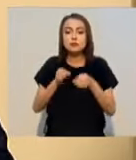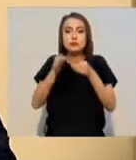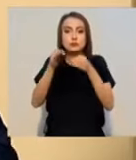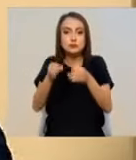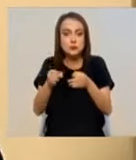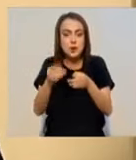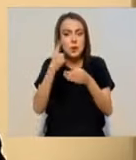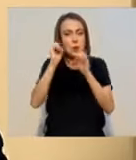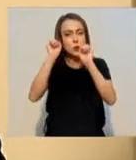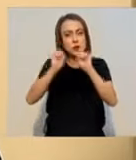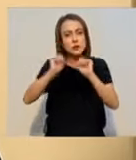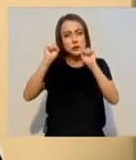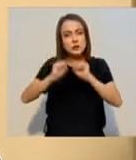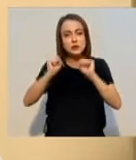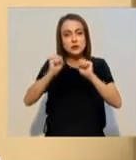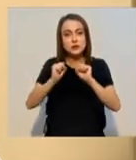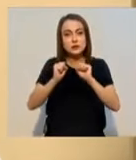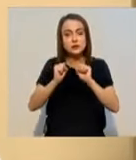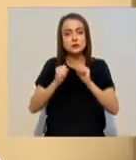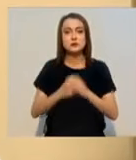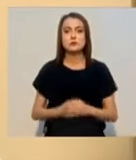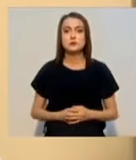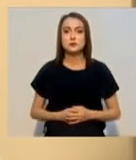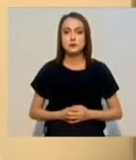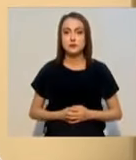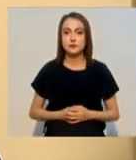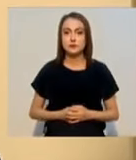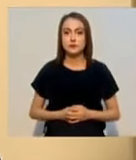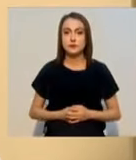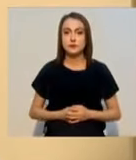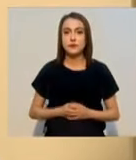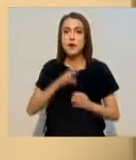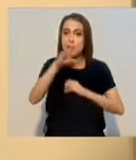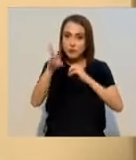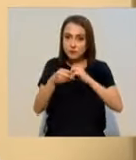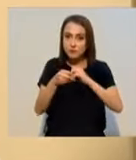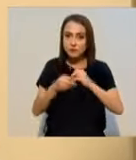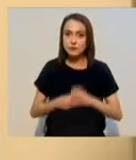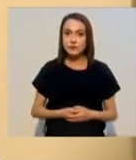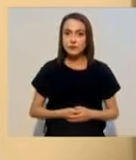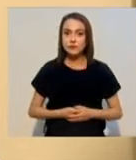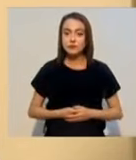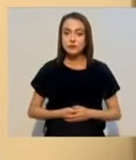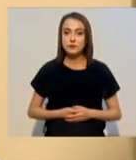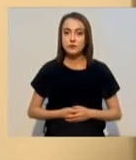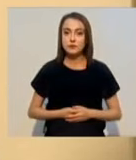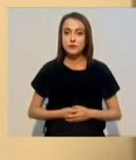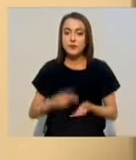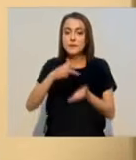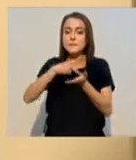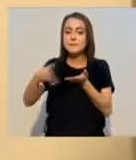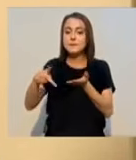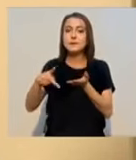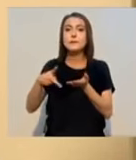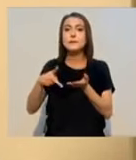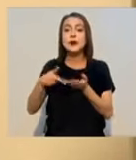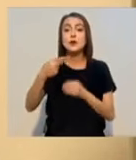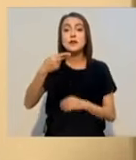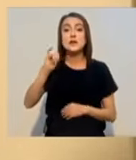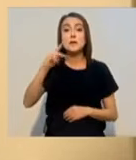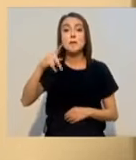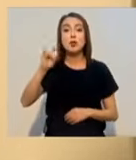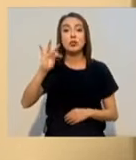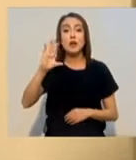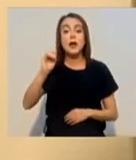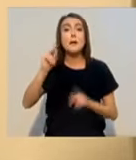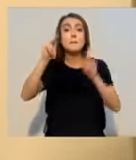postergar o habilitar la postergación adicional de los pagos hipotecarios de